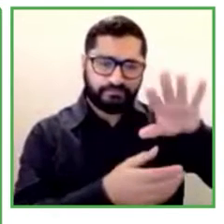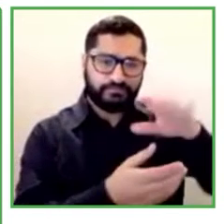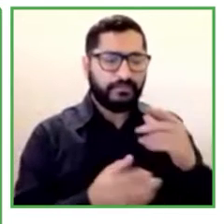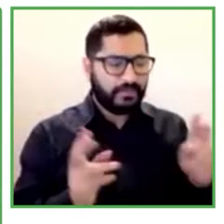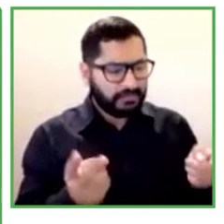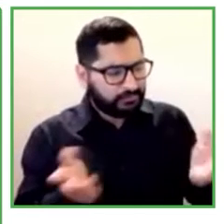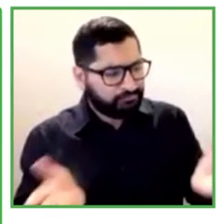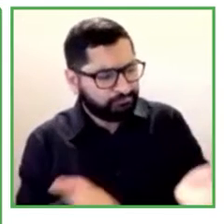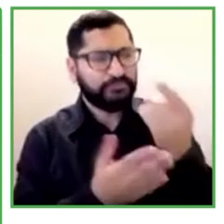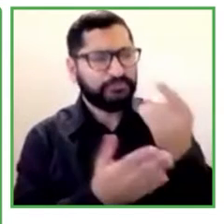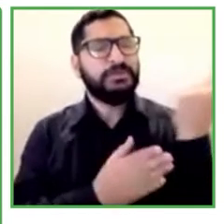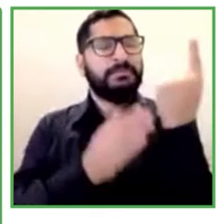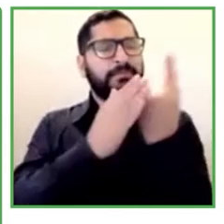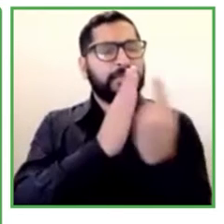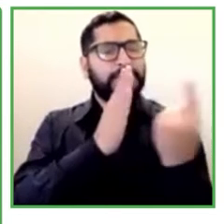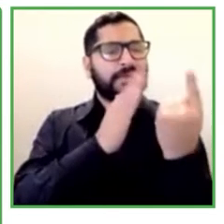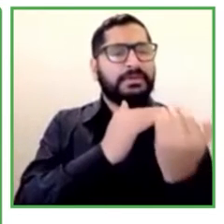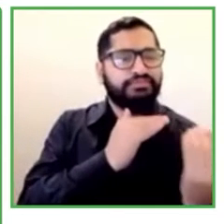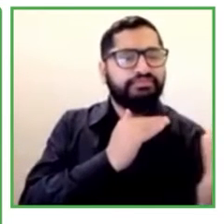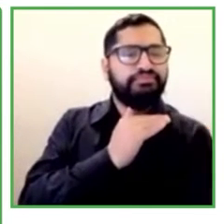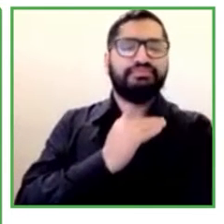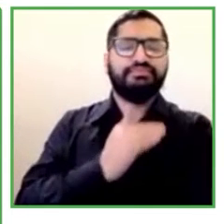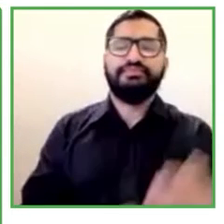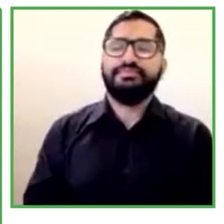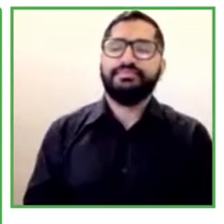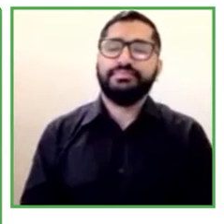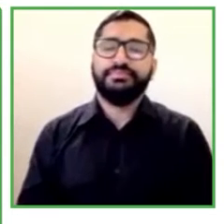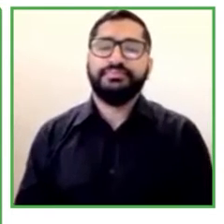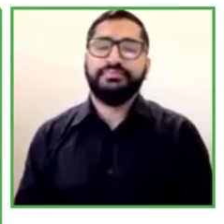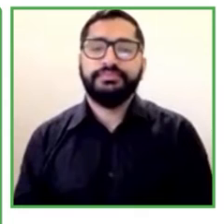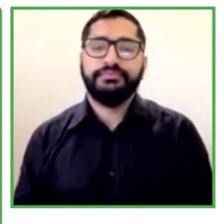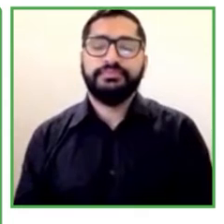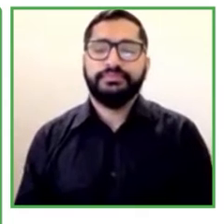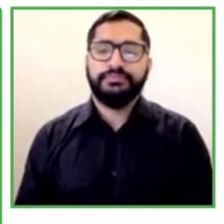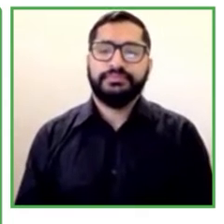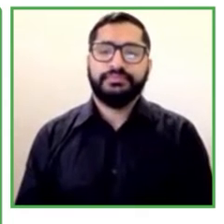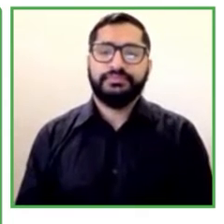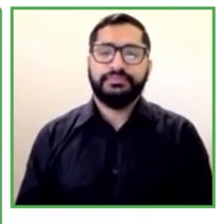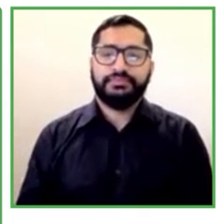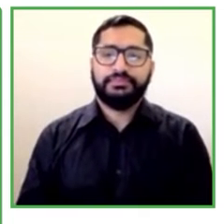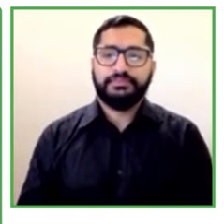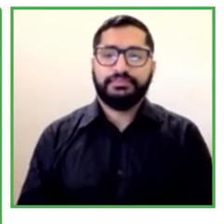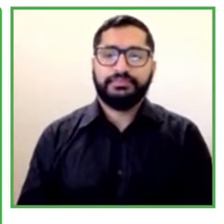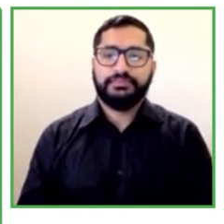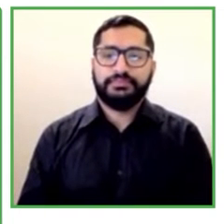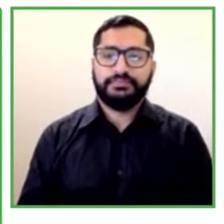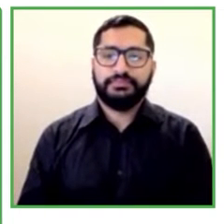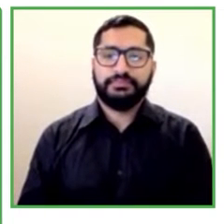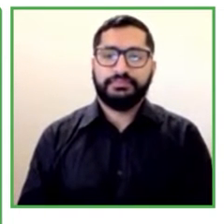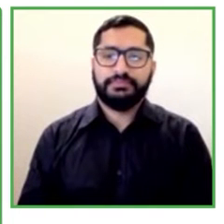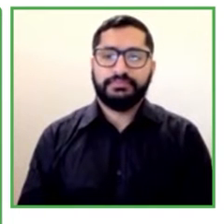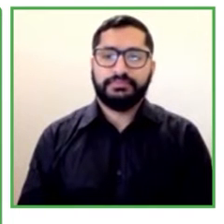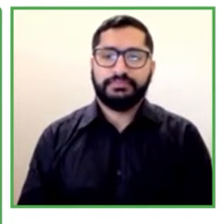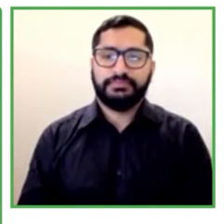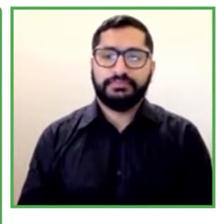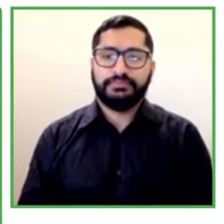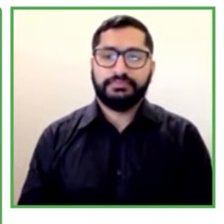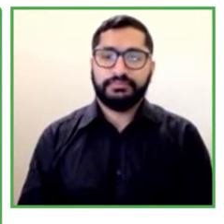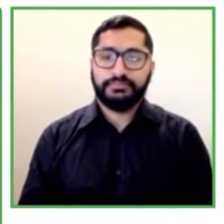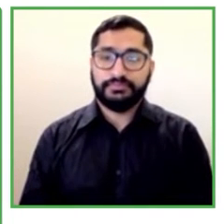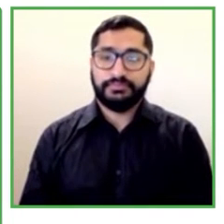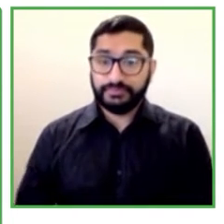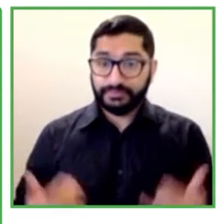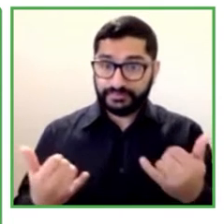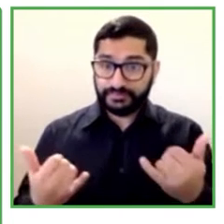Nuestra entrega de aportes o beneficiaria de aportes de 2015-2016 fue la Asociación del Síndrome de Down,